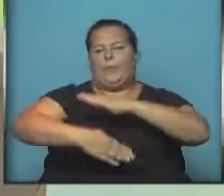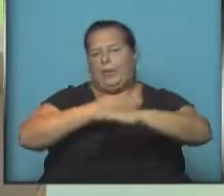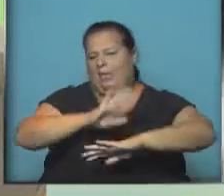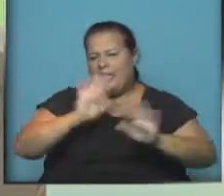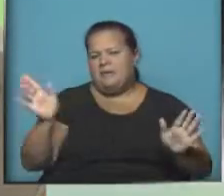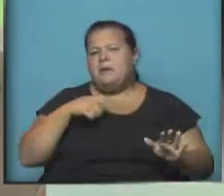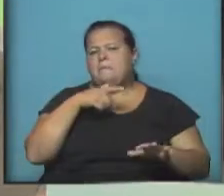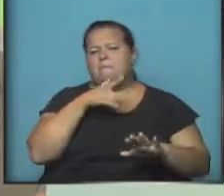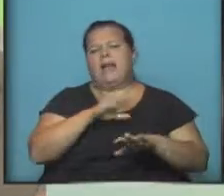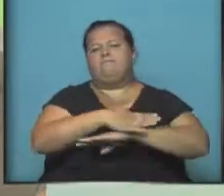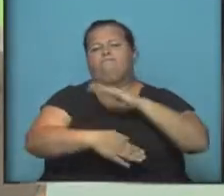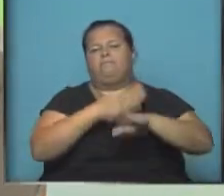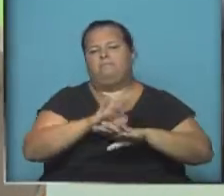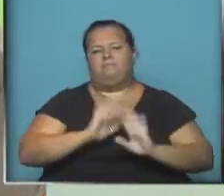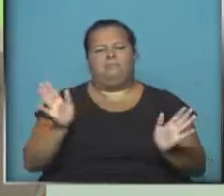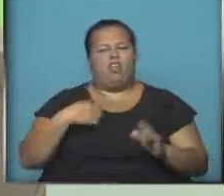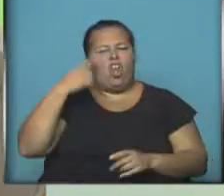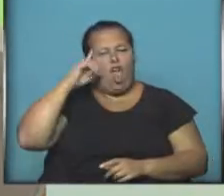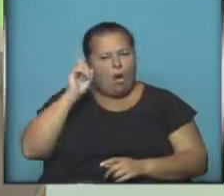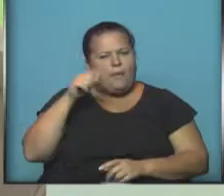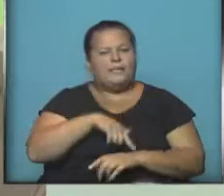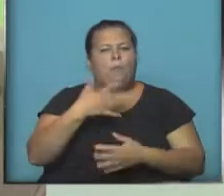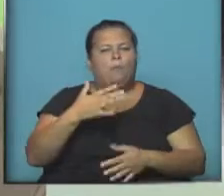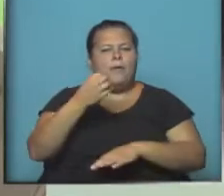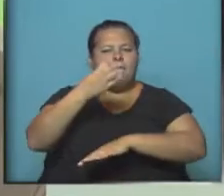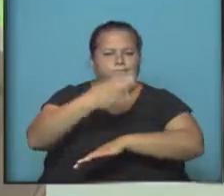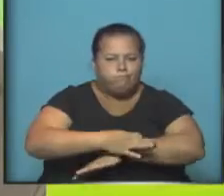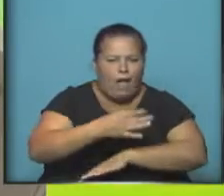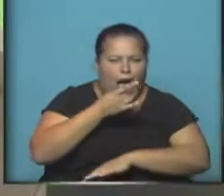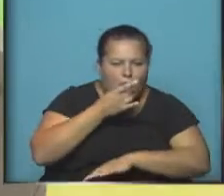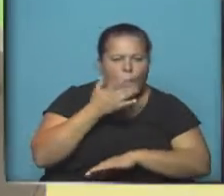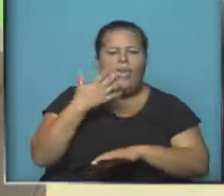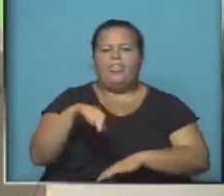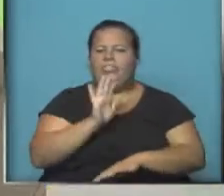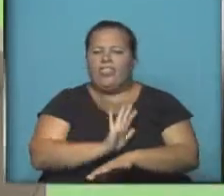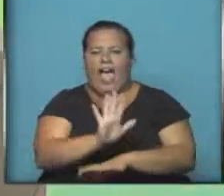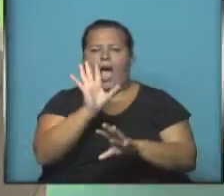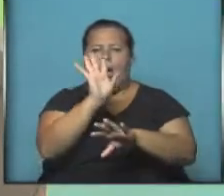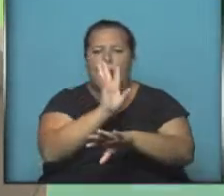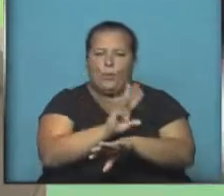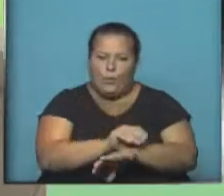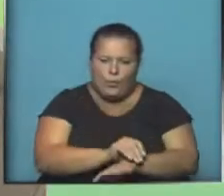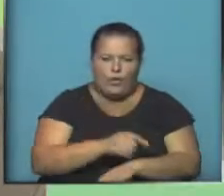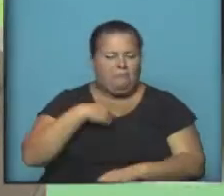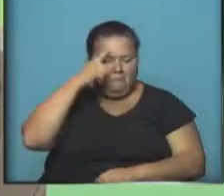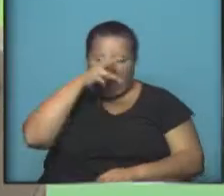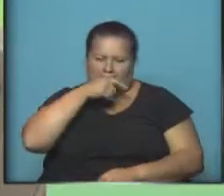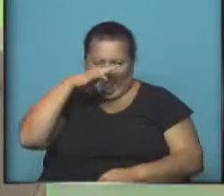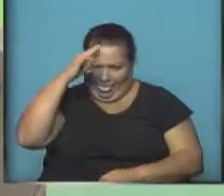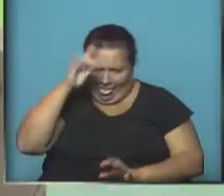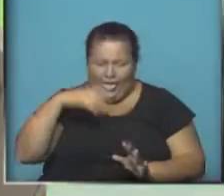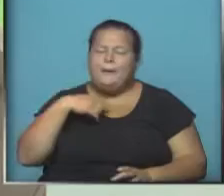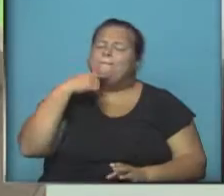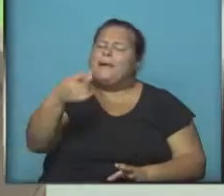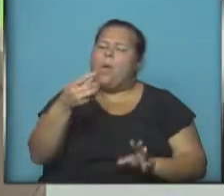eso es supuestamente lo que debo hacer y no tengo en cuenta que allí por ahí hay un hematoma, que eso hay que dejarlo desinflamar. No tengo idea, estoy preguntando porque me da